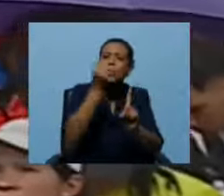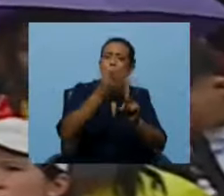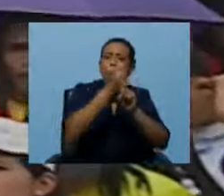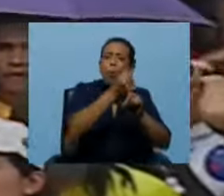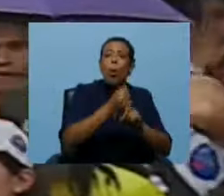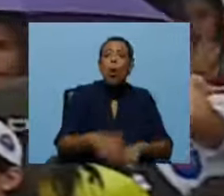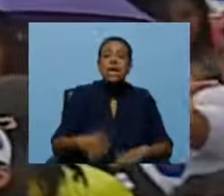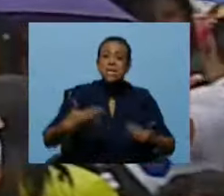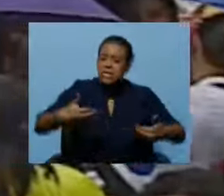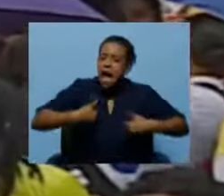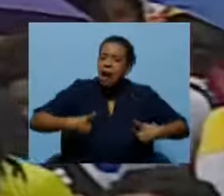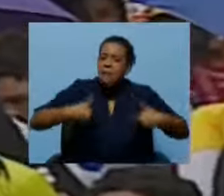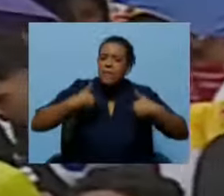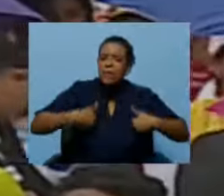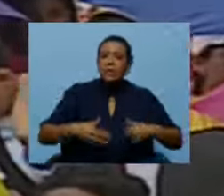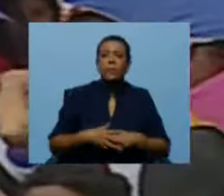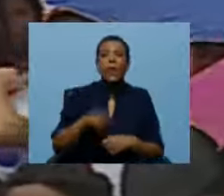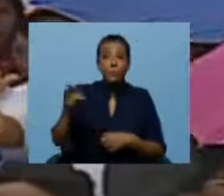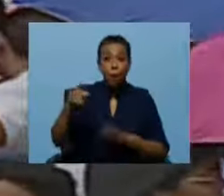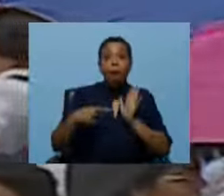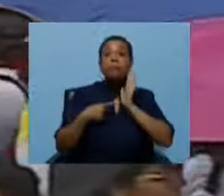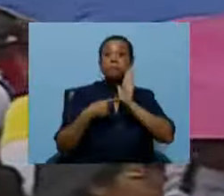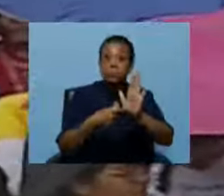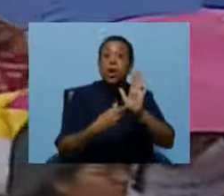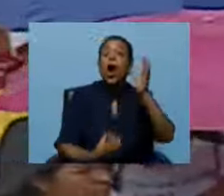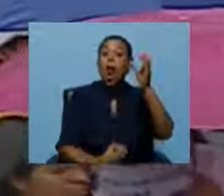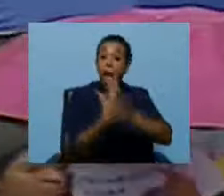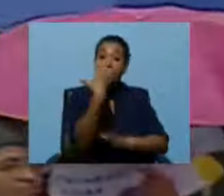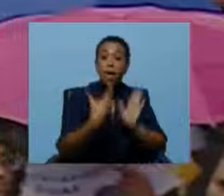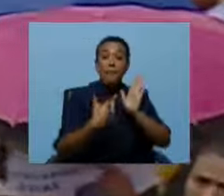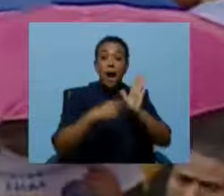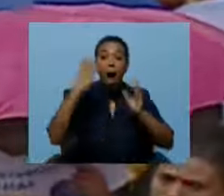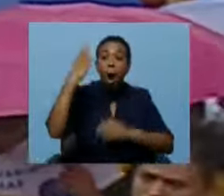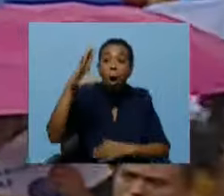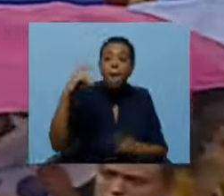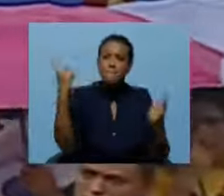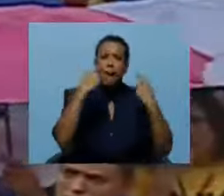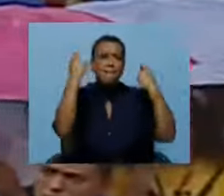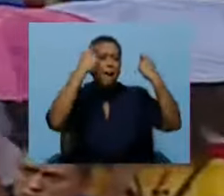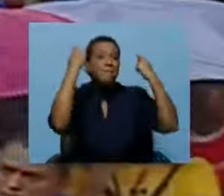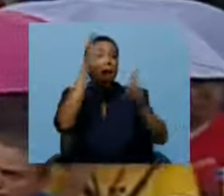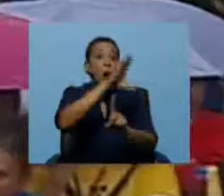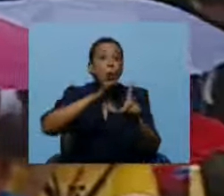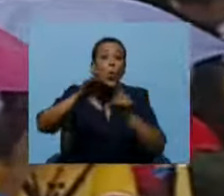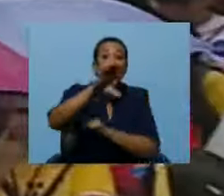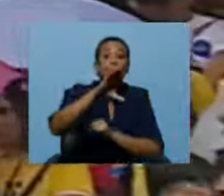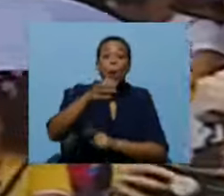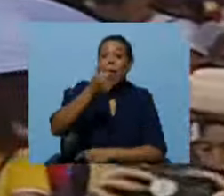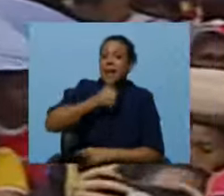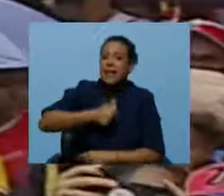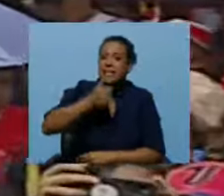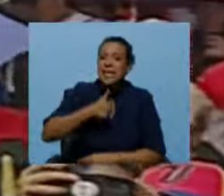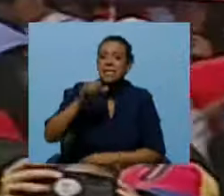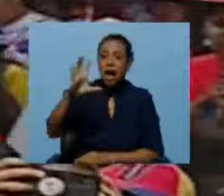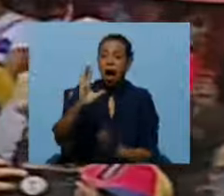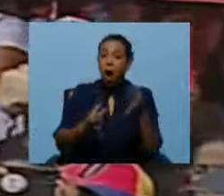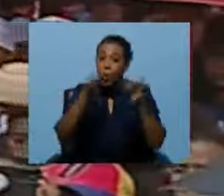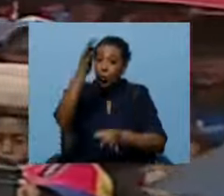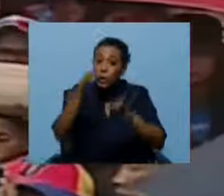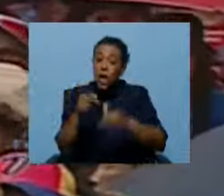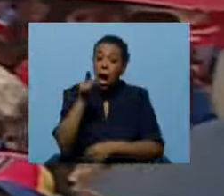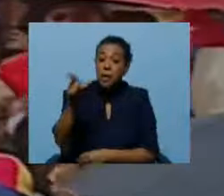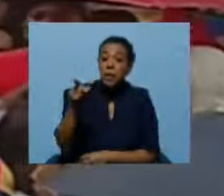y sacrificios. Podemos contribuir a promover la cultura de la resistencia y la